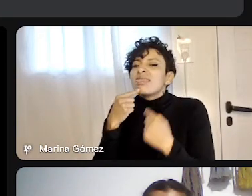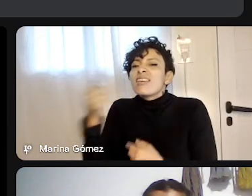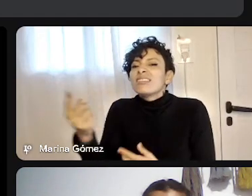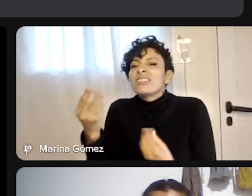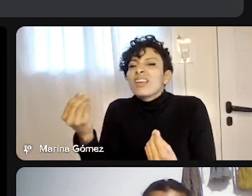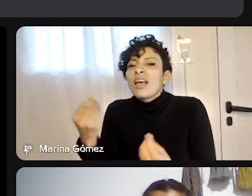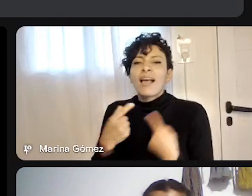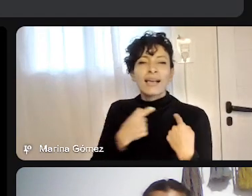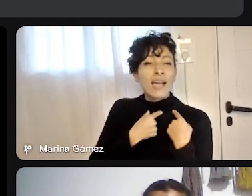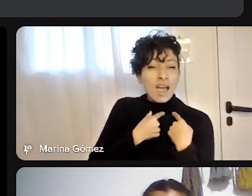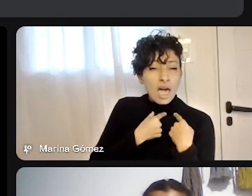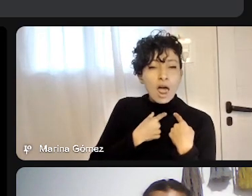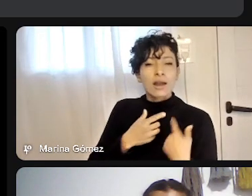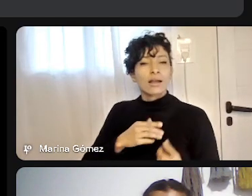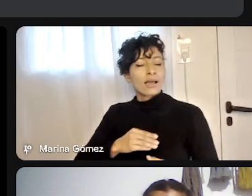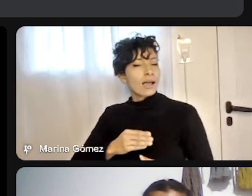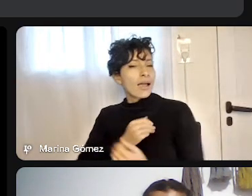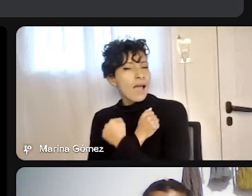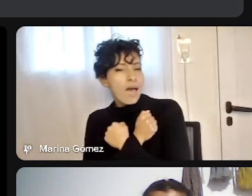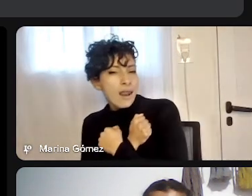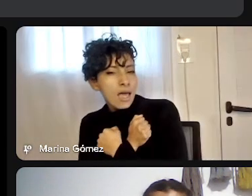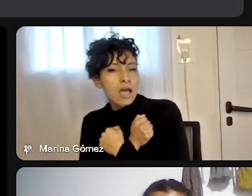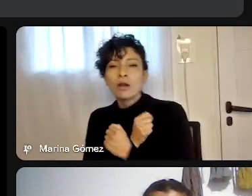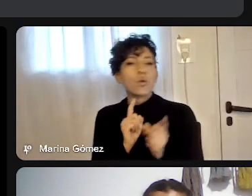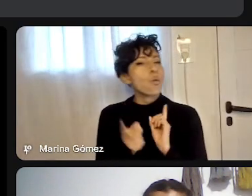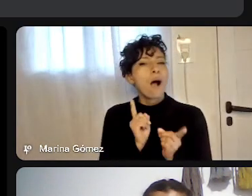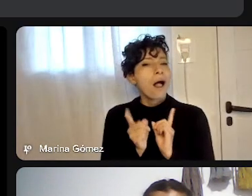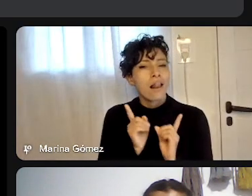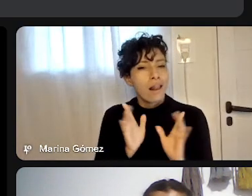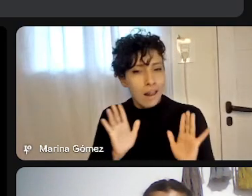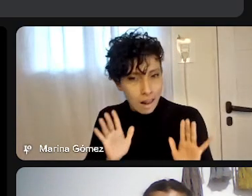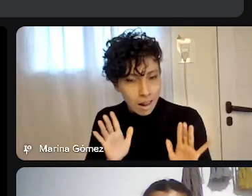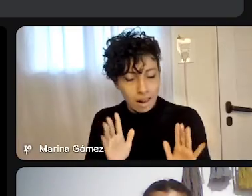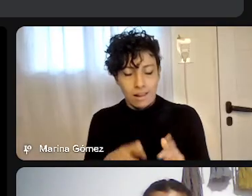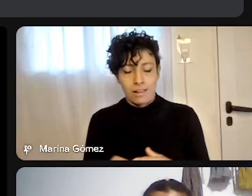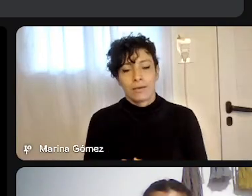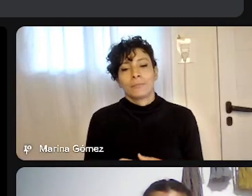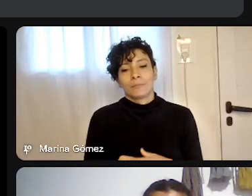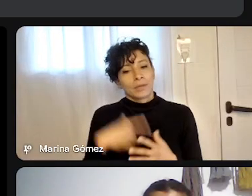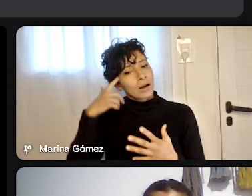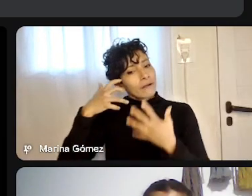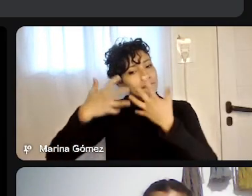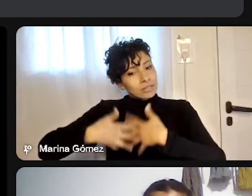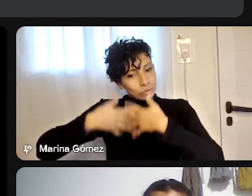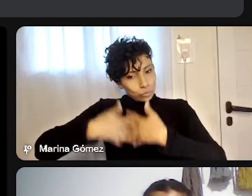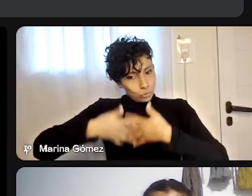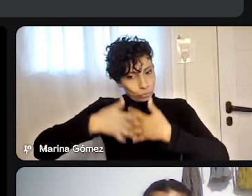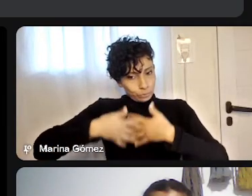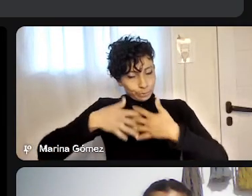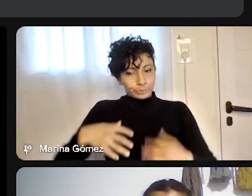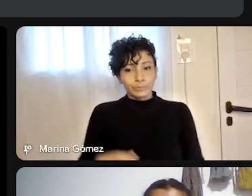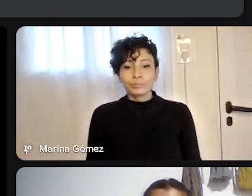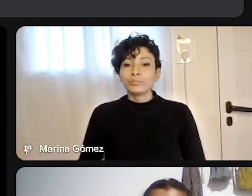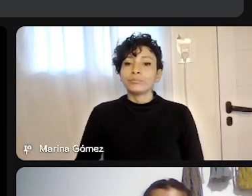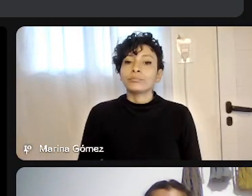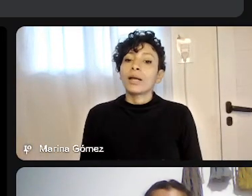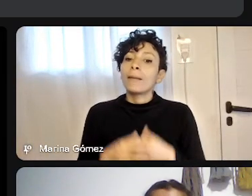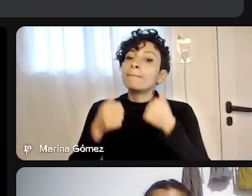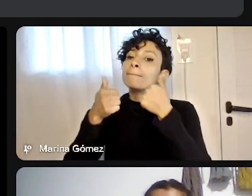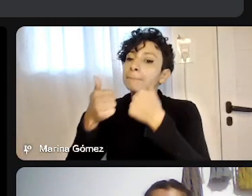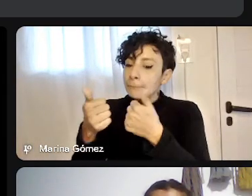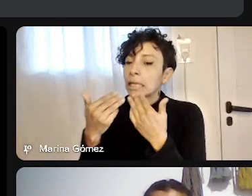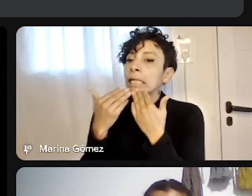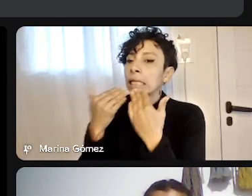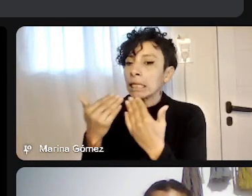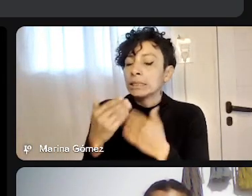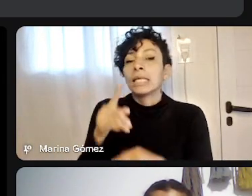Bárbaro. Y gracias, Vane. También cómo reflexionar